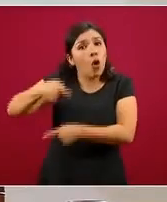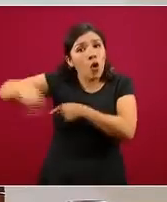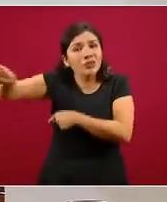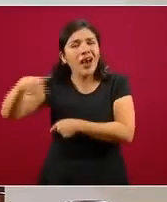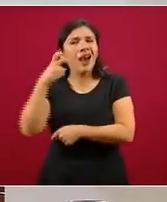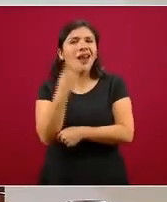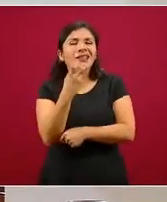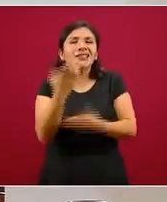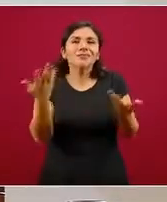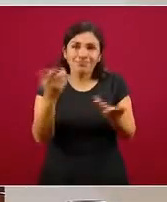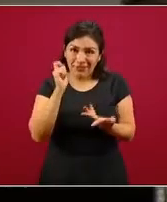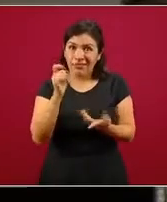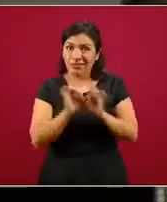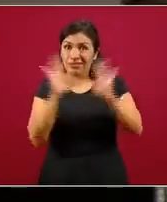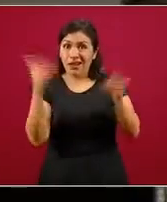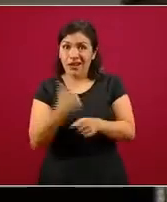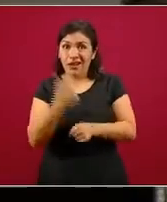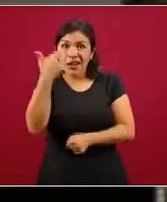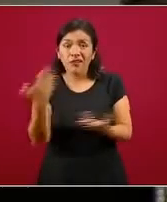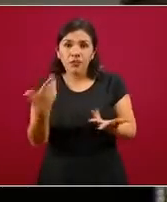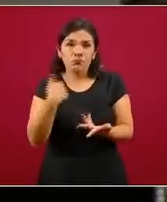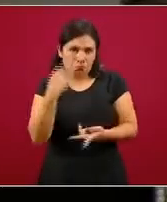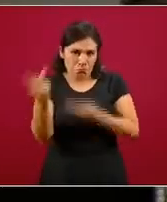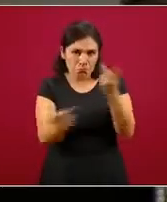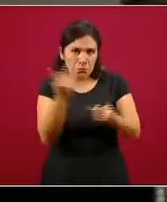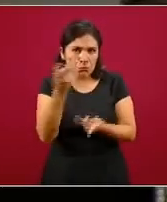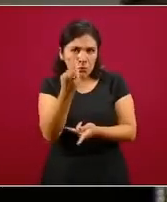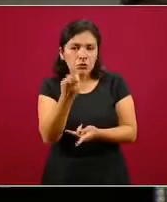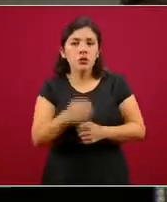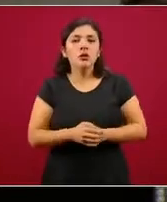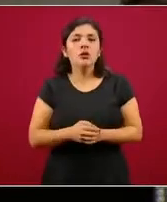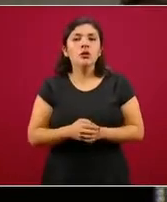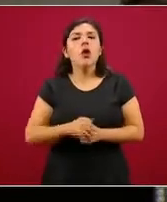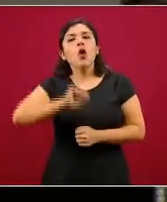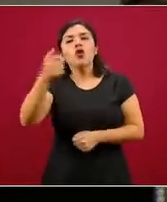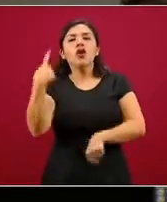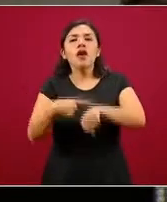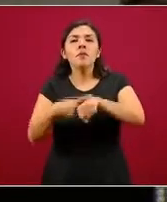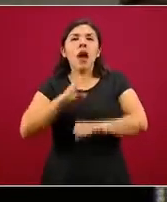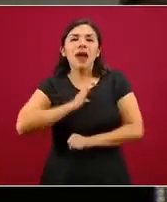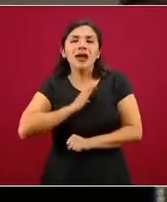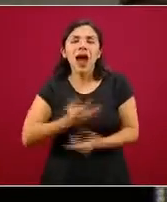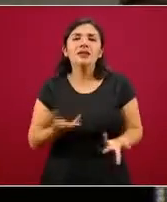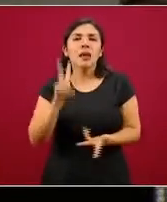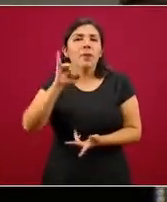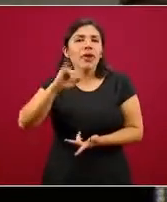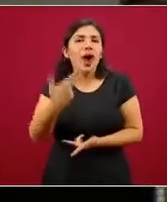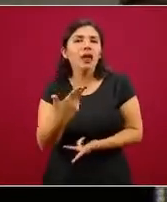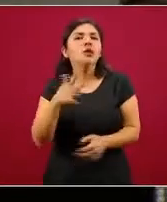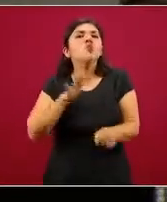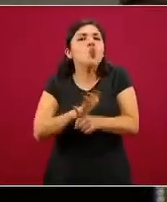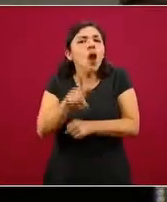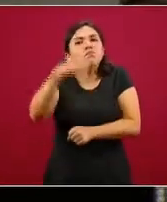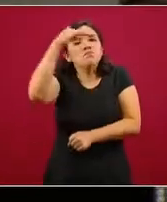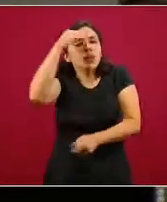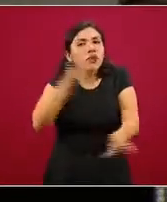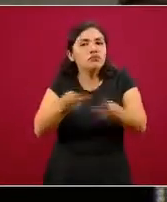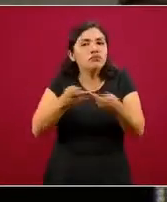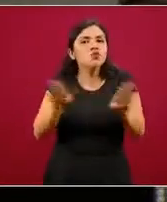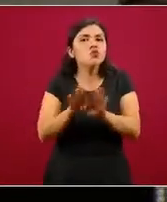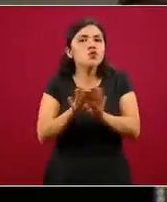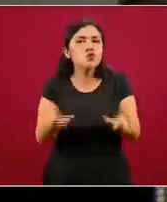una cuestión que es delicada, y bueno, lo que le mencionaba, casos de VIH, cáncer, artritis. ¿Qué planes hay para eso? Muchas